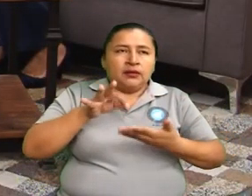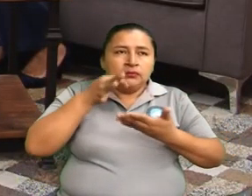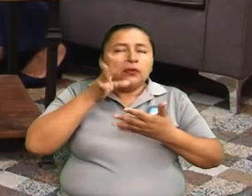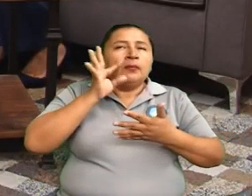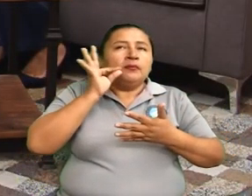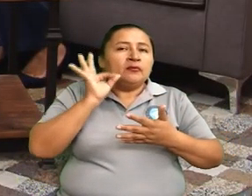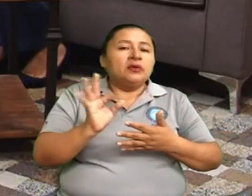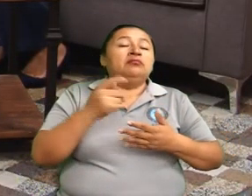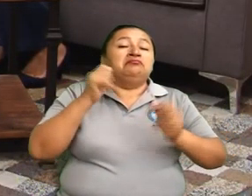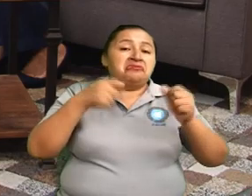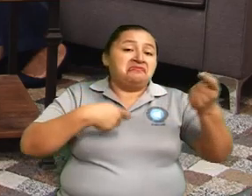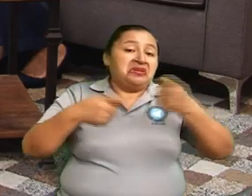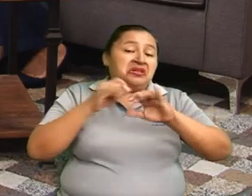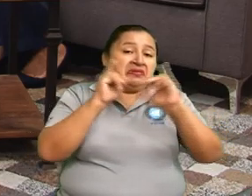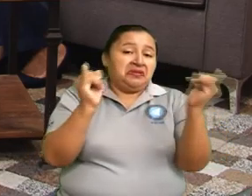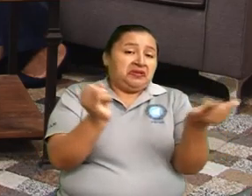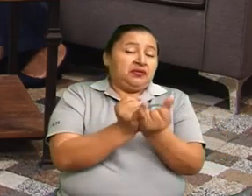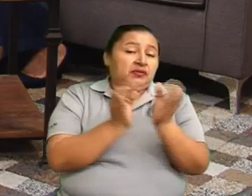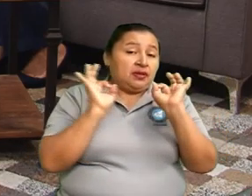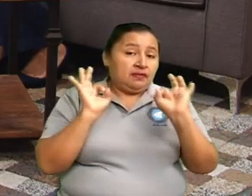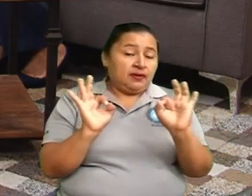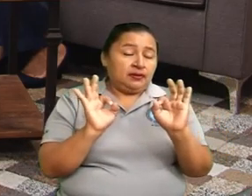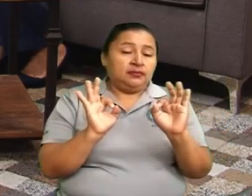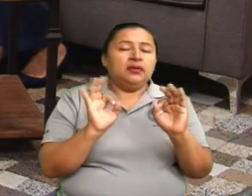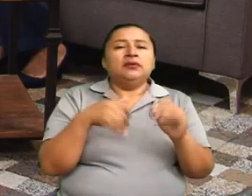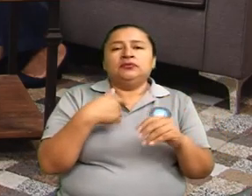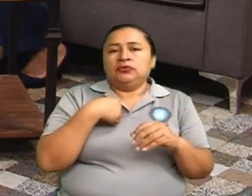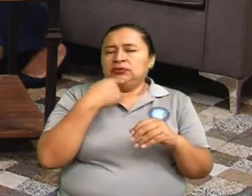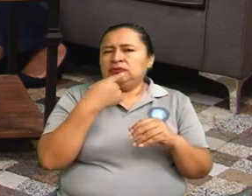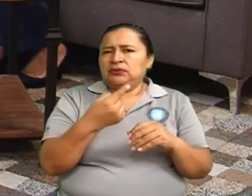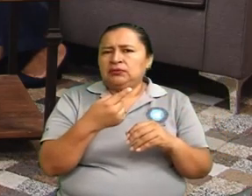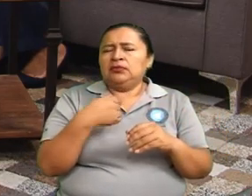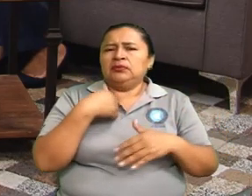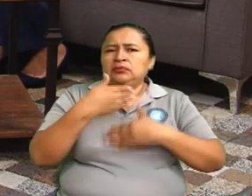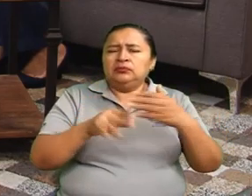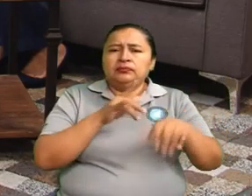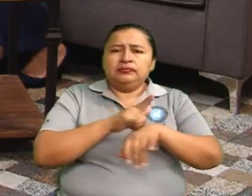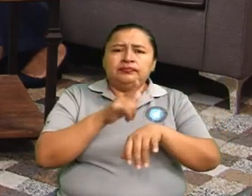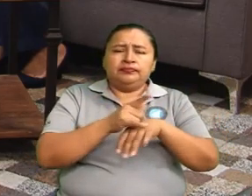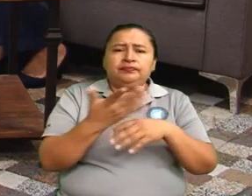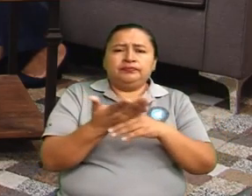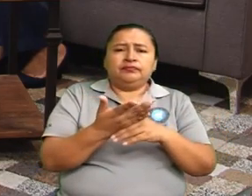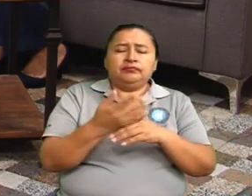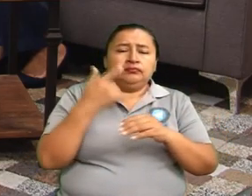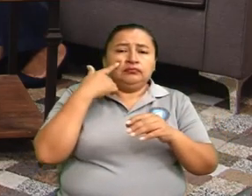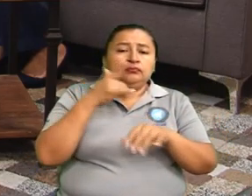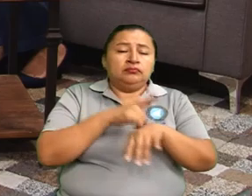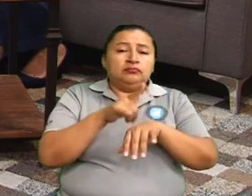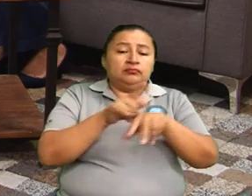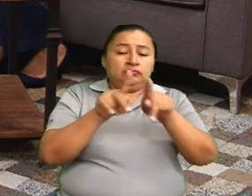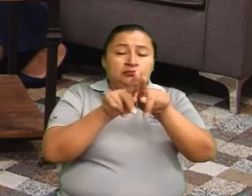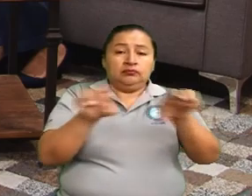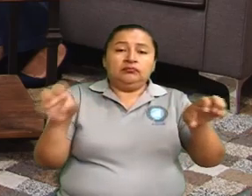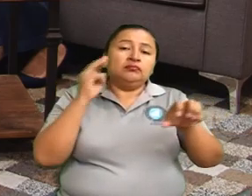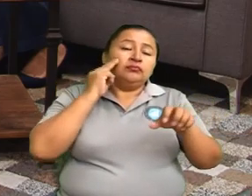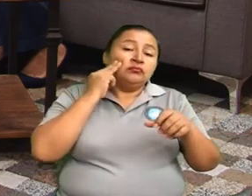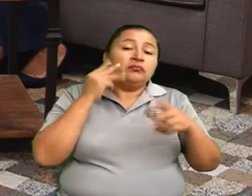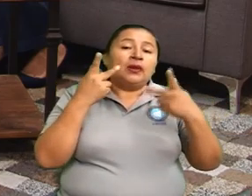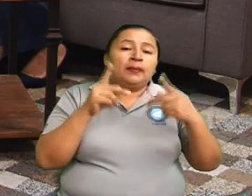incursionar en mercados internacionales. Ya te decía, estamos ejecutando el plan de la madre,